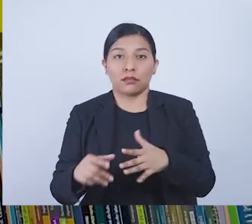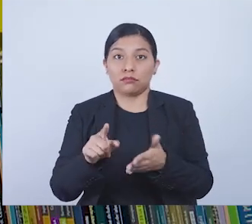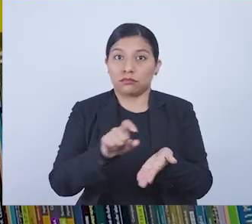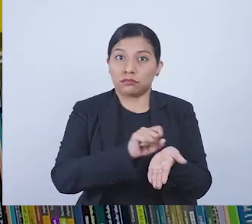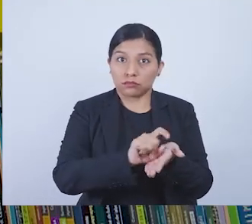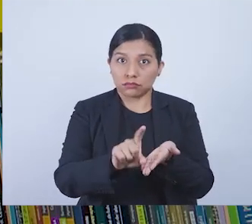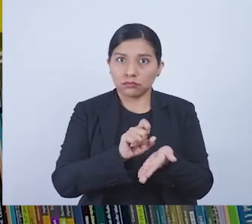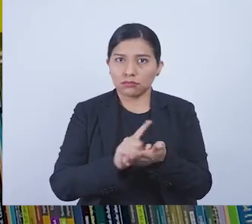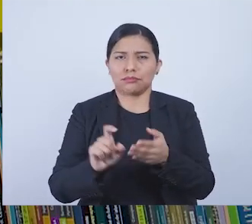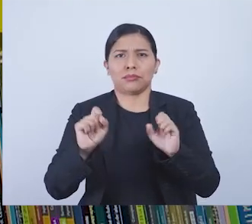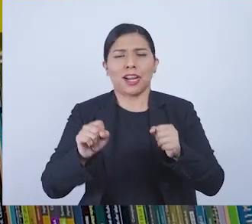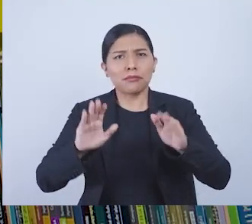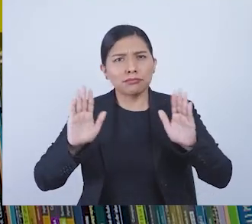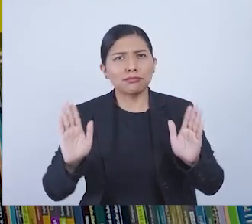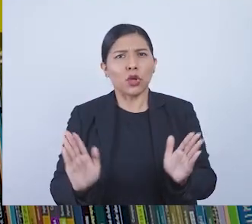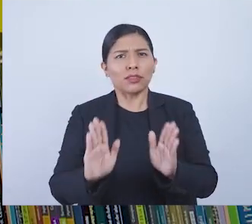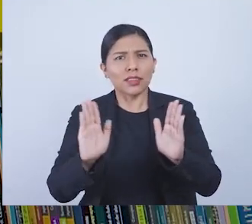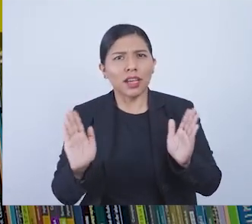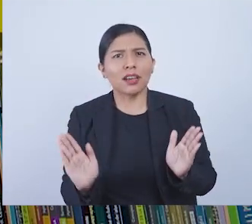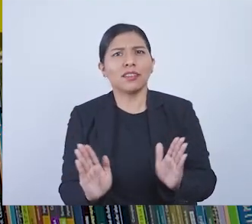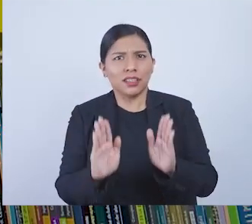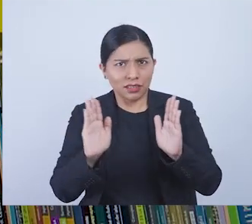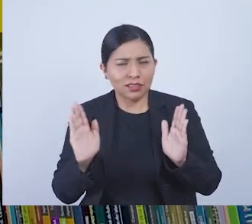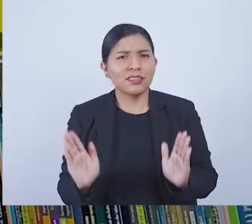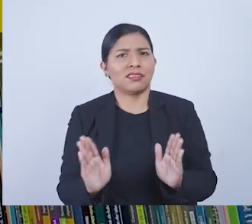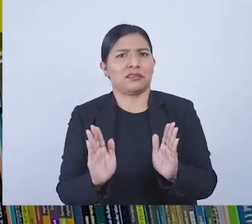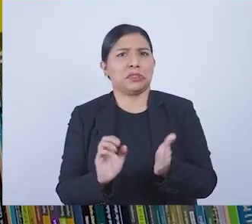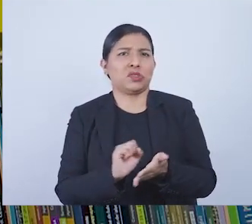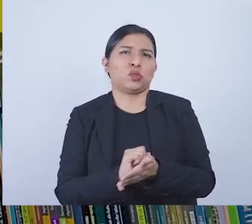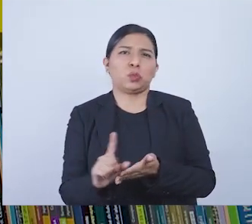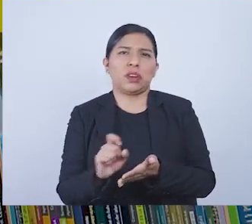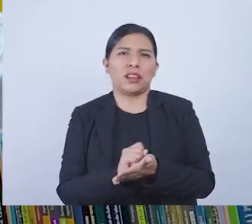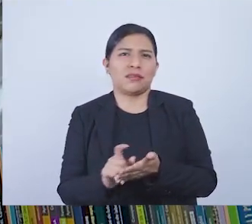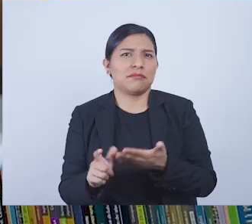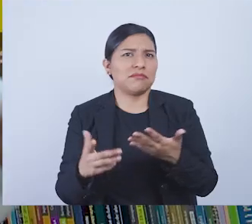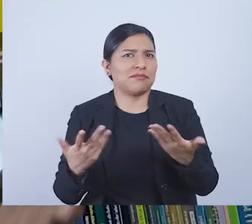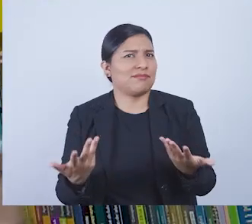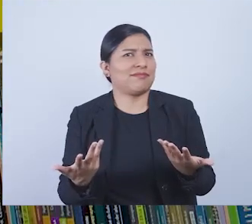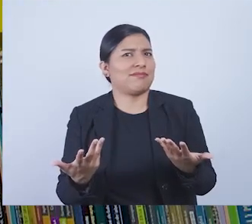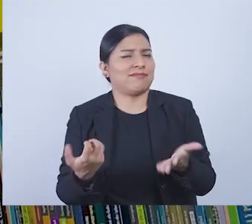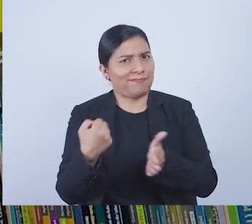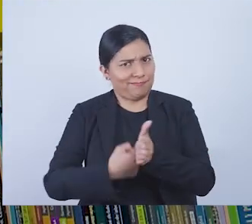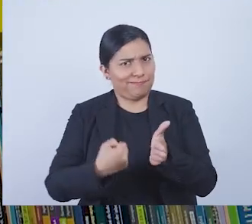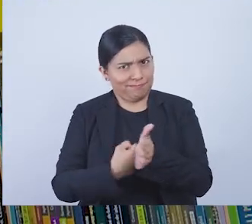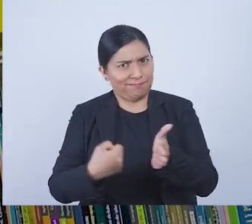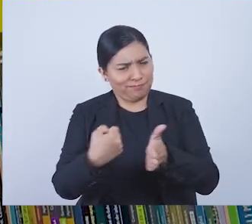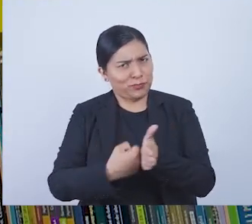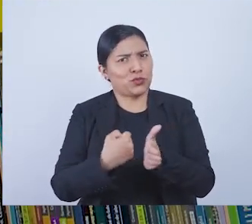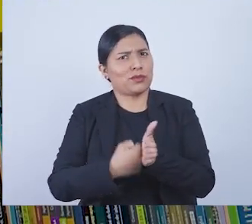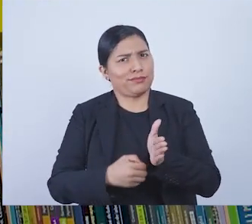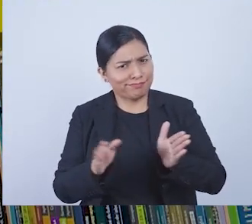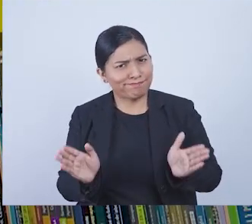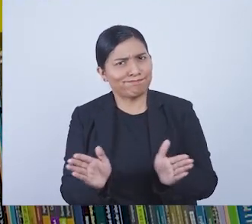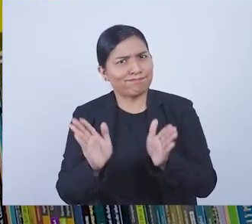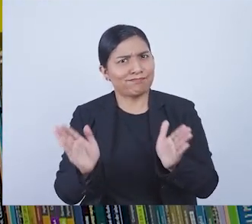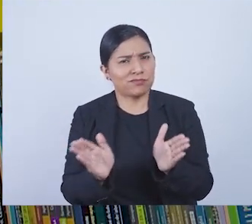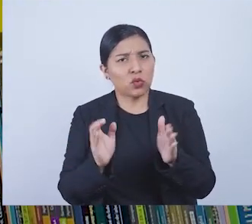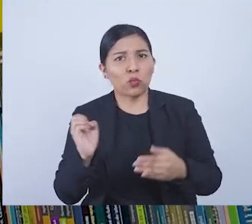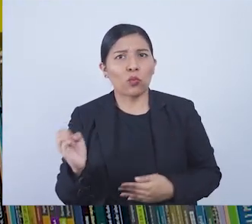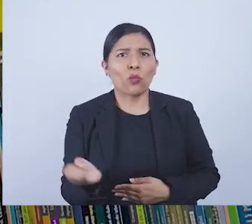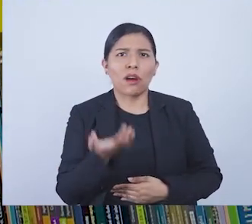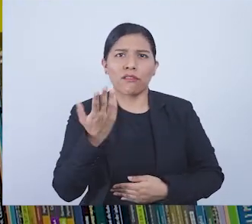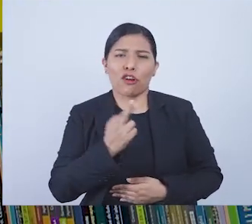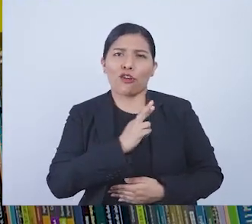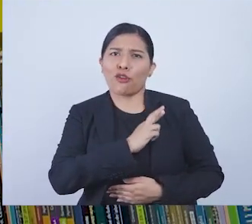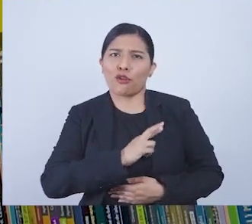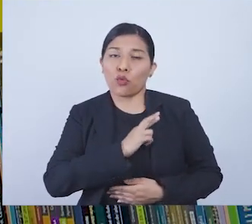se vuelva motivadora, la escuela se vuelva impulsora de un nuevo rol y